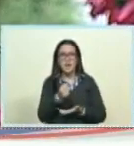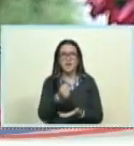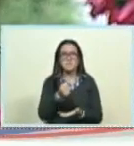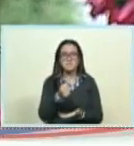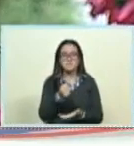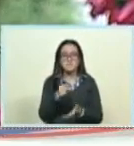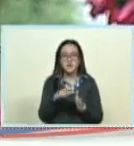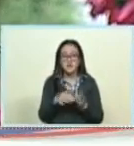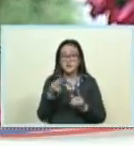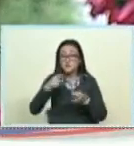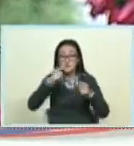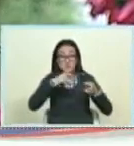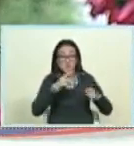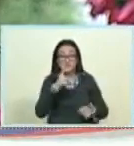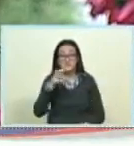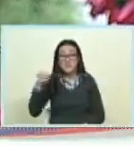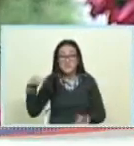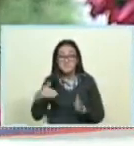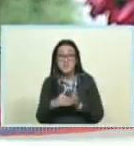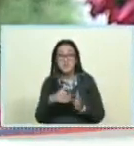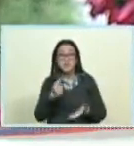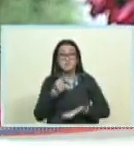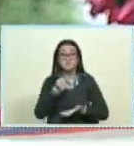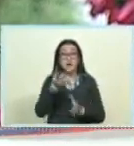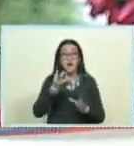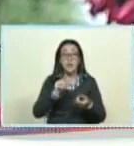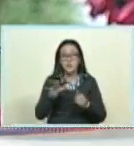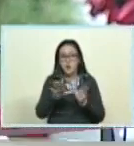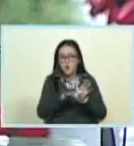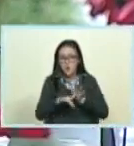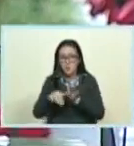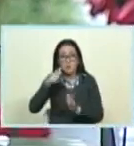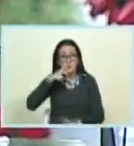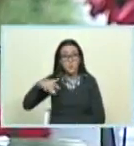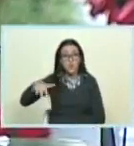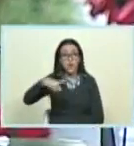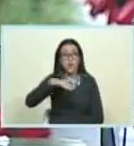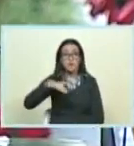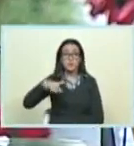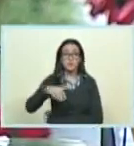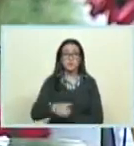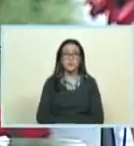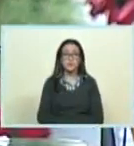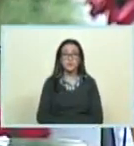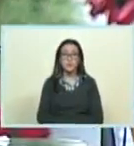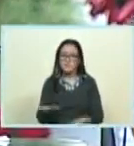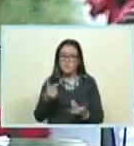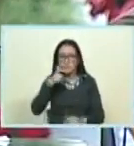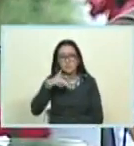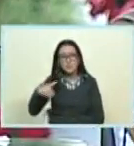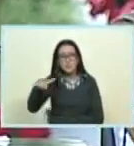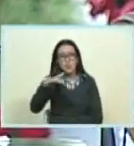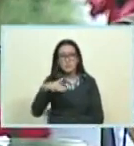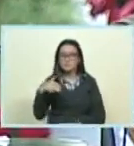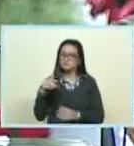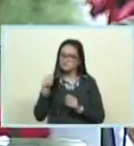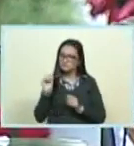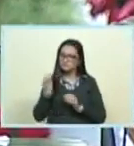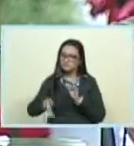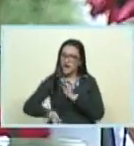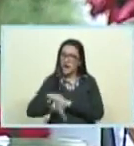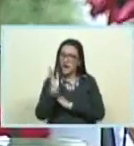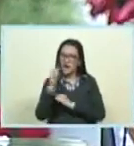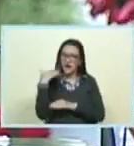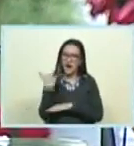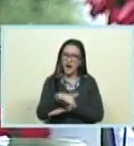llevan a revenderlas a 100.000 bolívares y a robar al pueblo. pido al pueblo salir a la calle y no